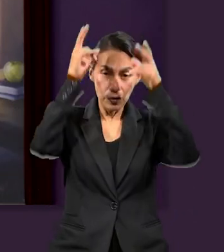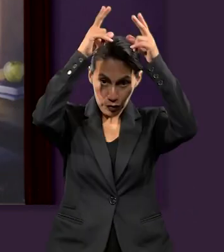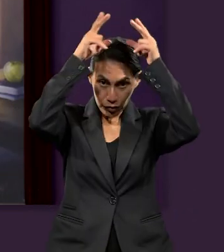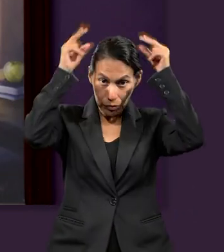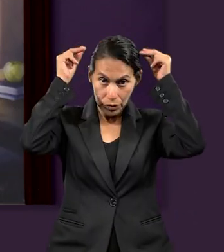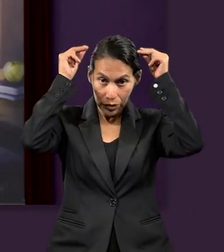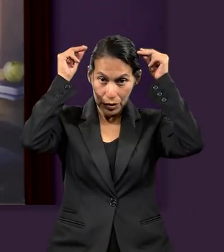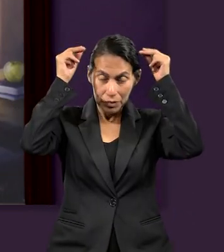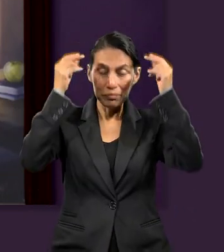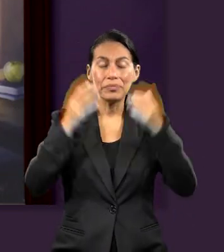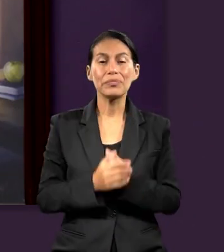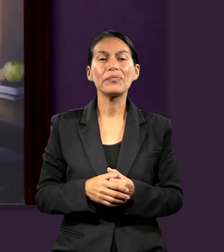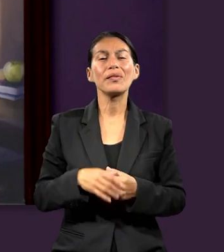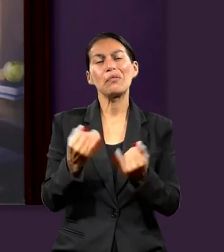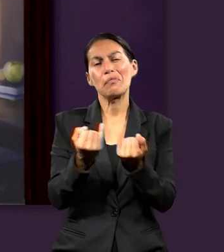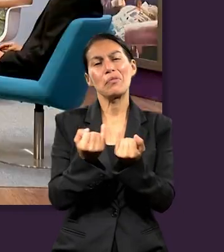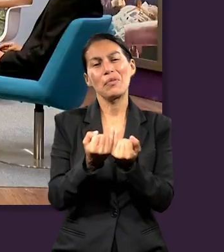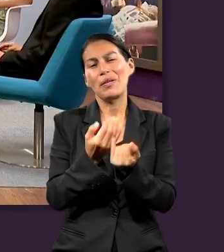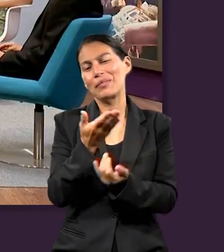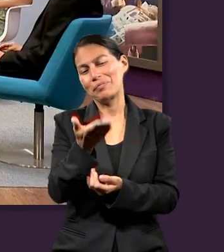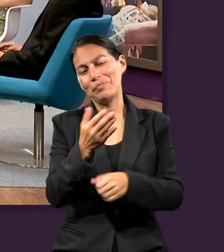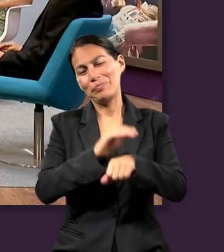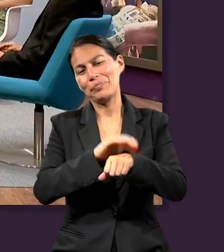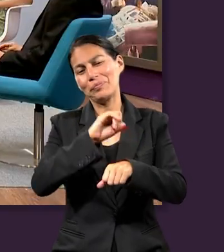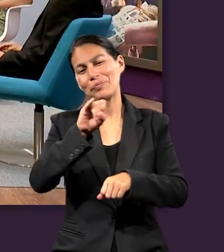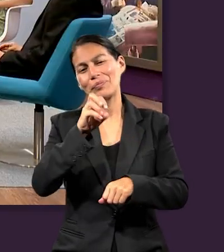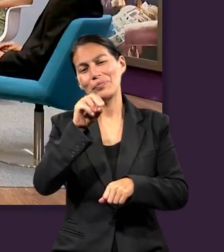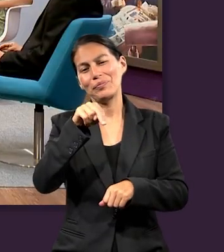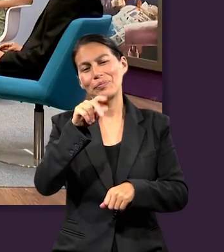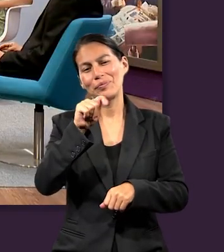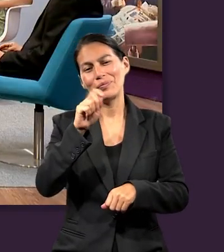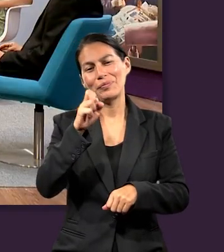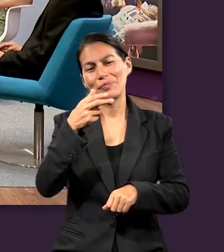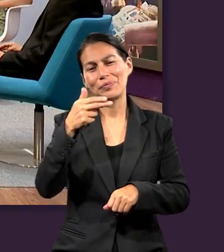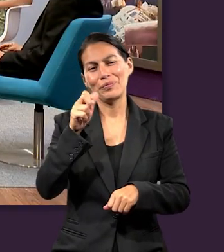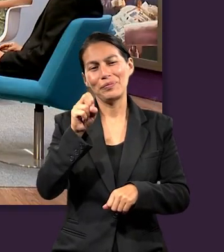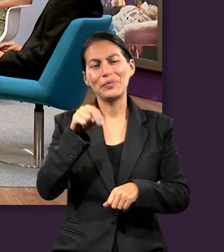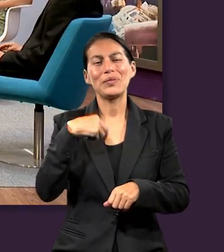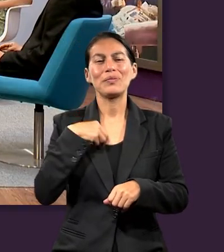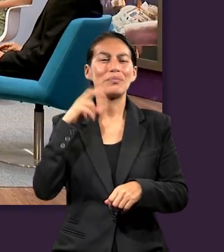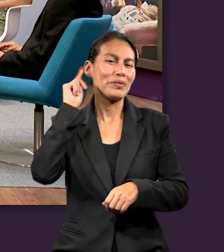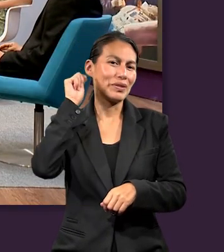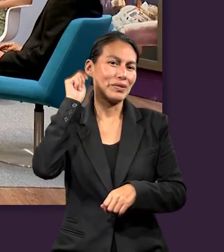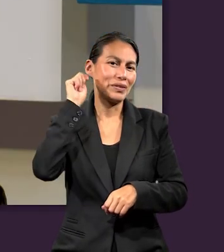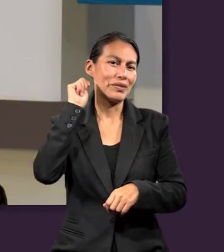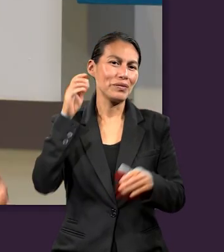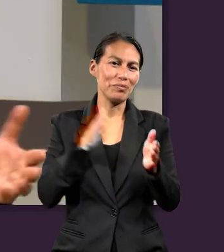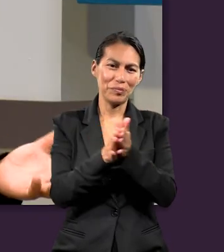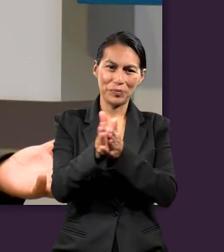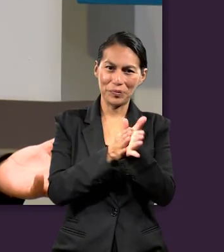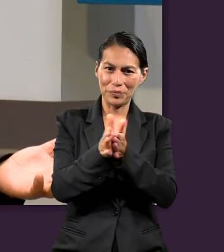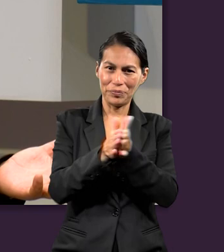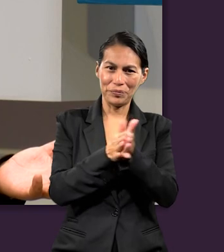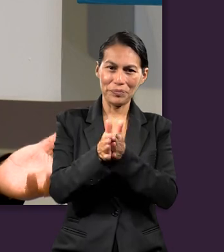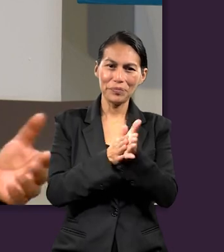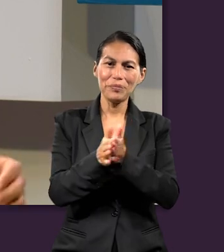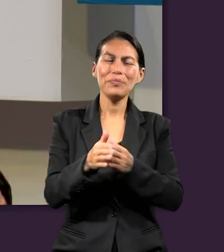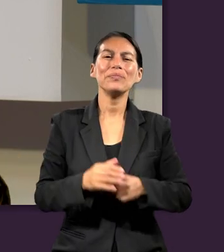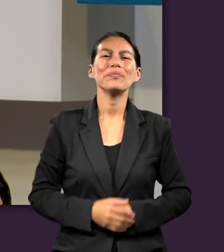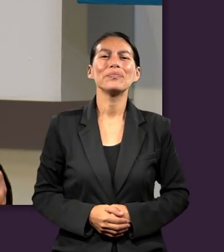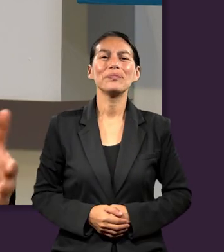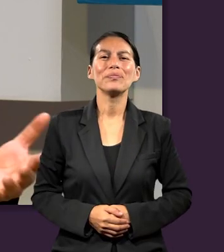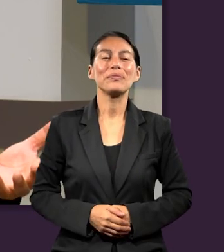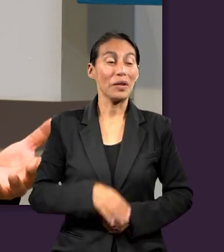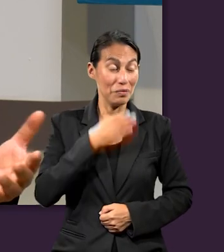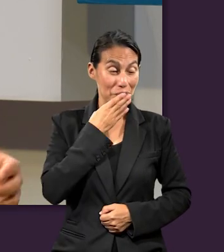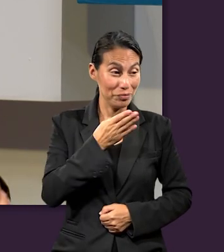Tabasco de Comalcalco Tabasco Muy bien pues Qué gusto tenerles en este repaso de elección Leslie podrías